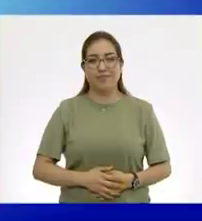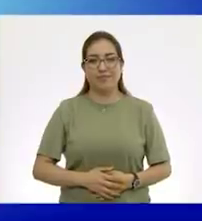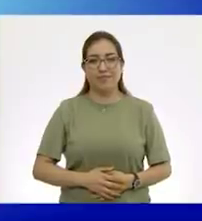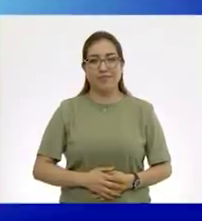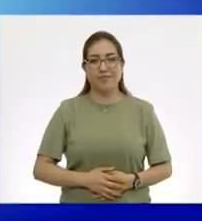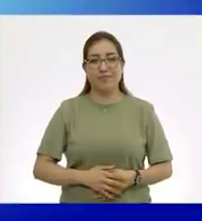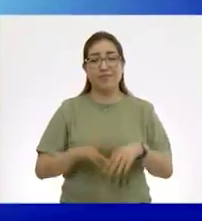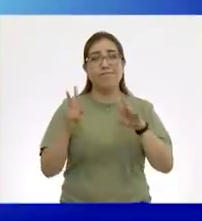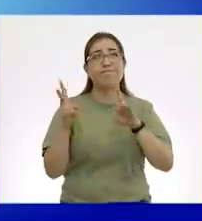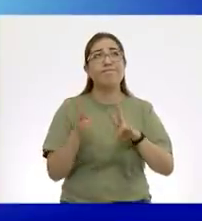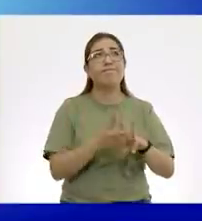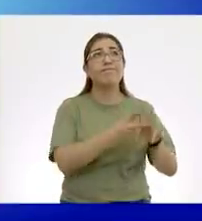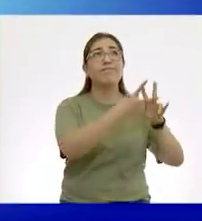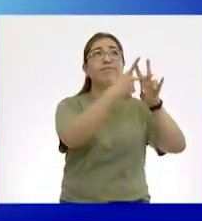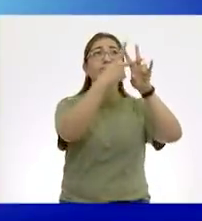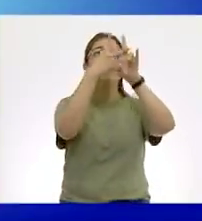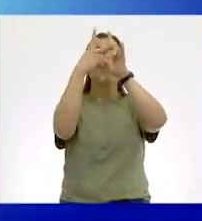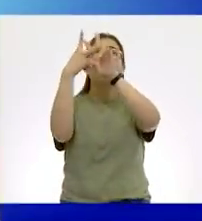¡Gracias!